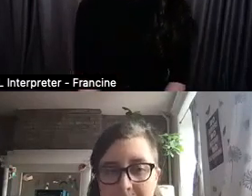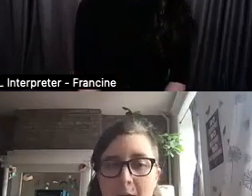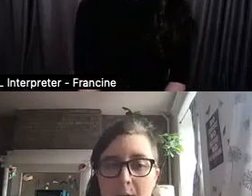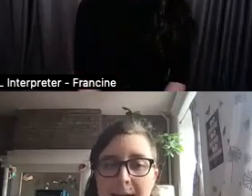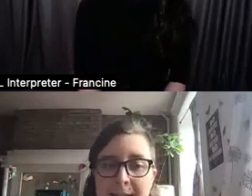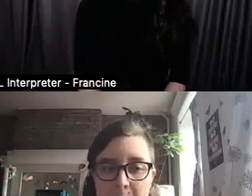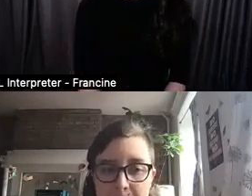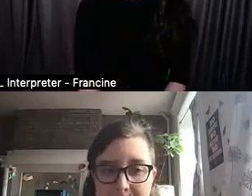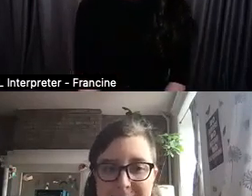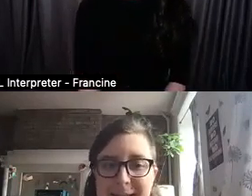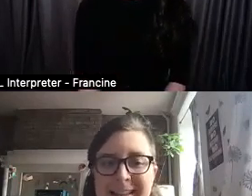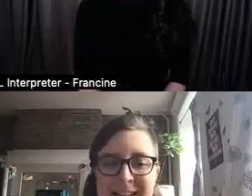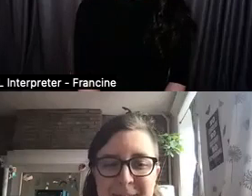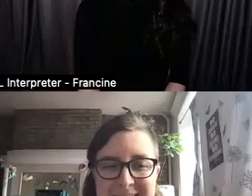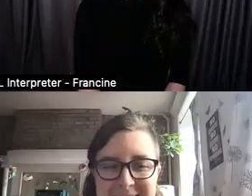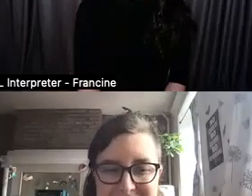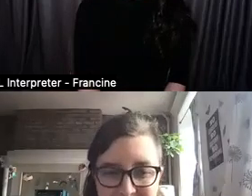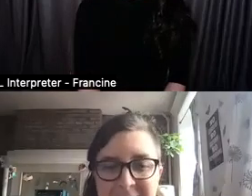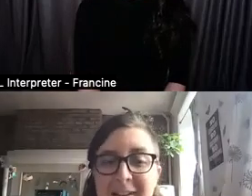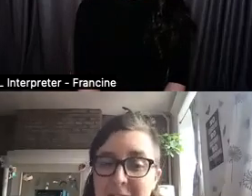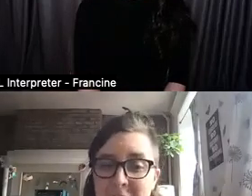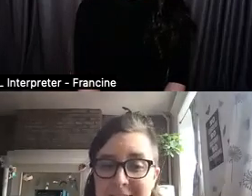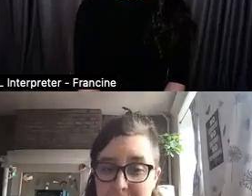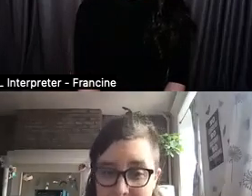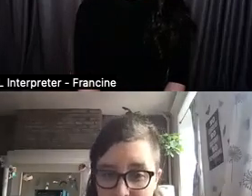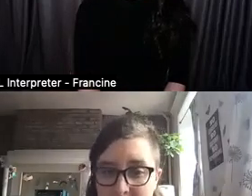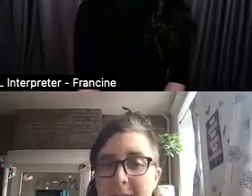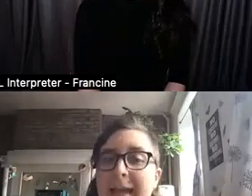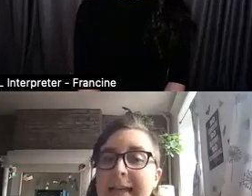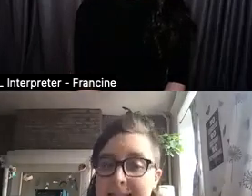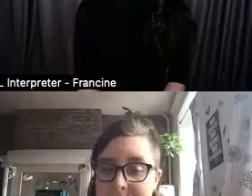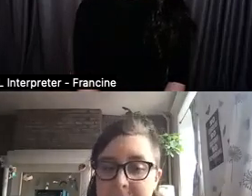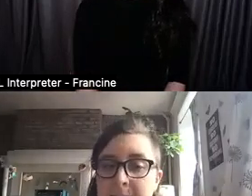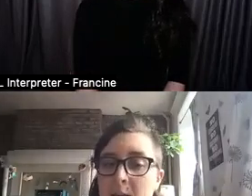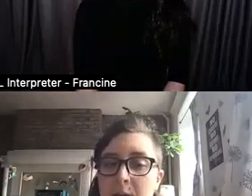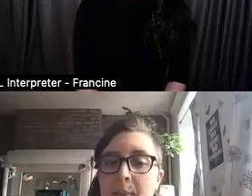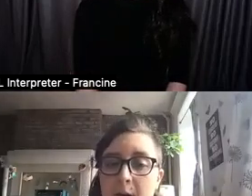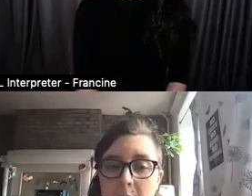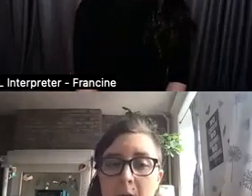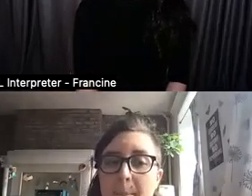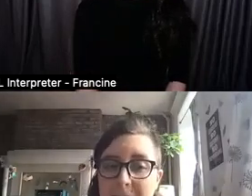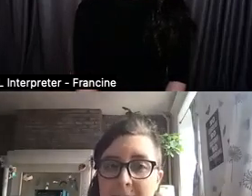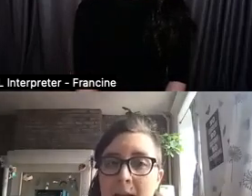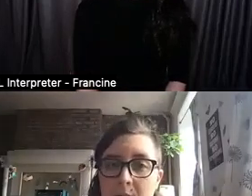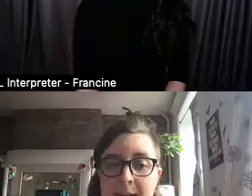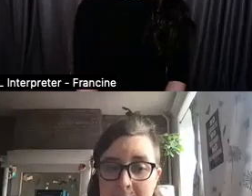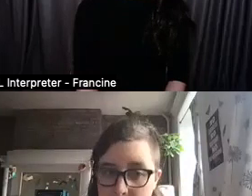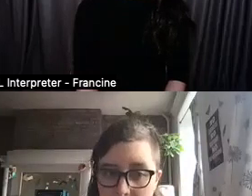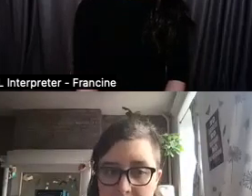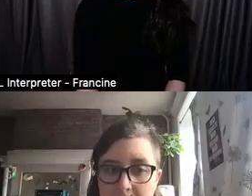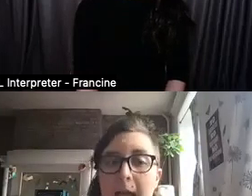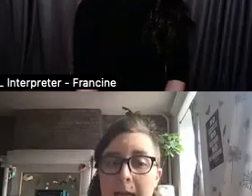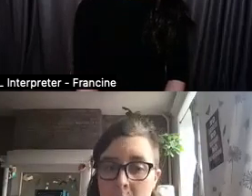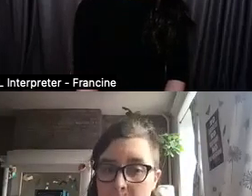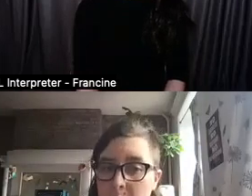español para oír la interpretación en vivo en español. Y si necesitan ayuda, por favor, piden ayuda en el